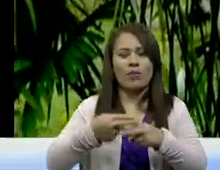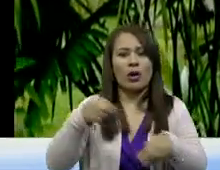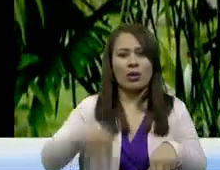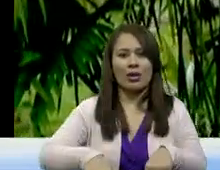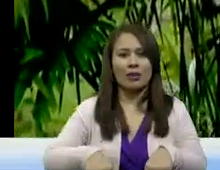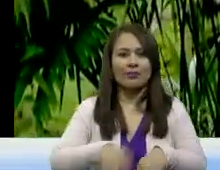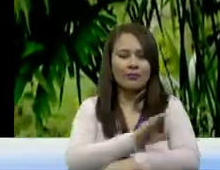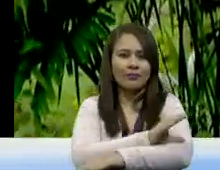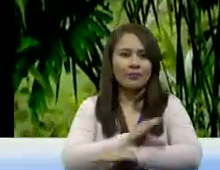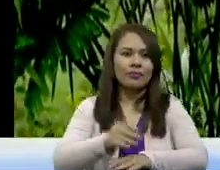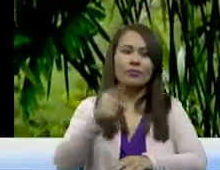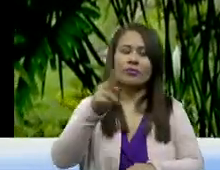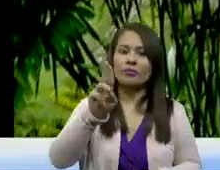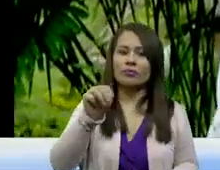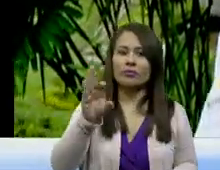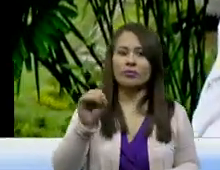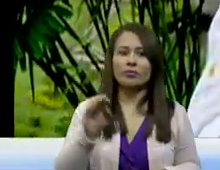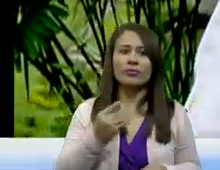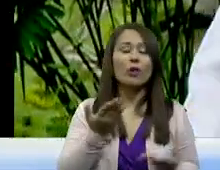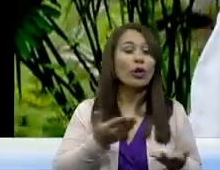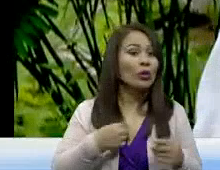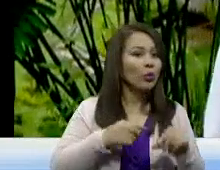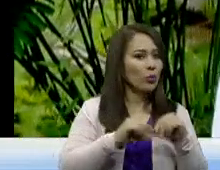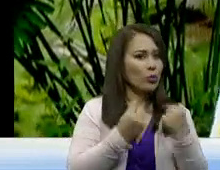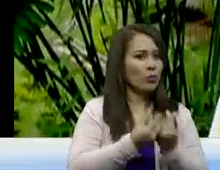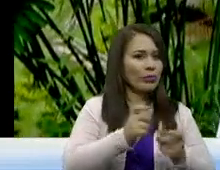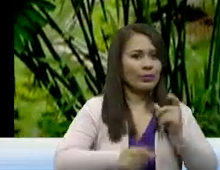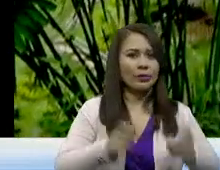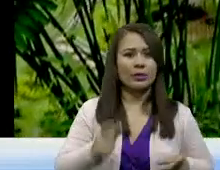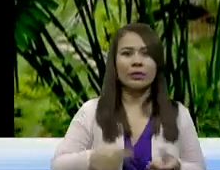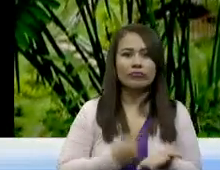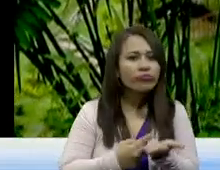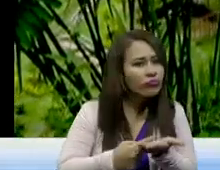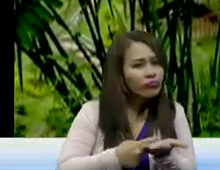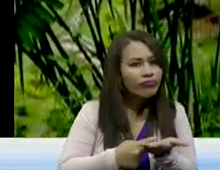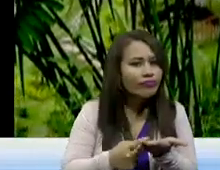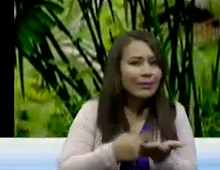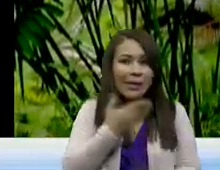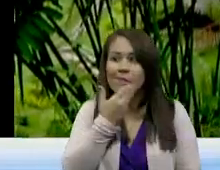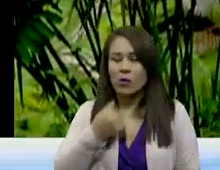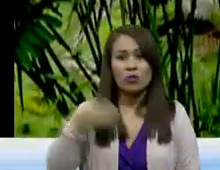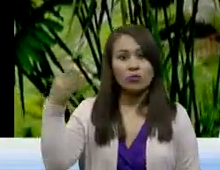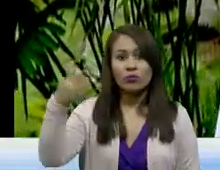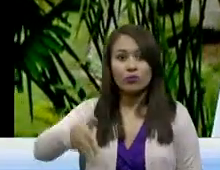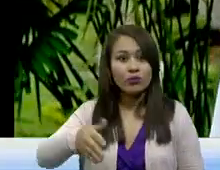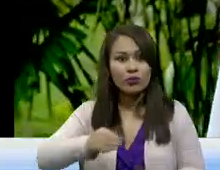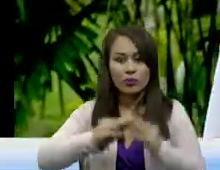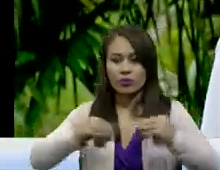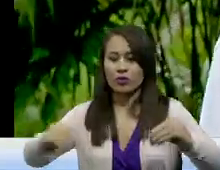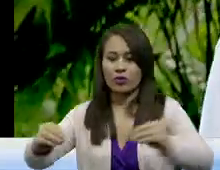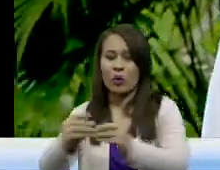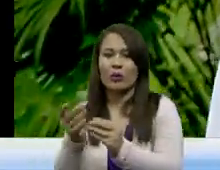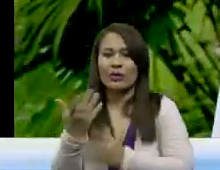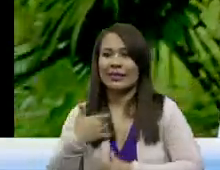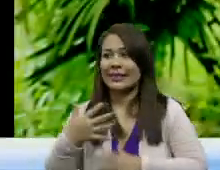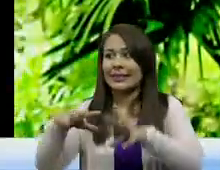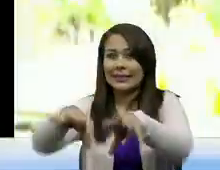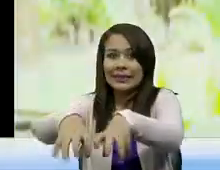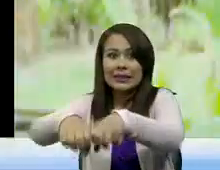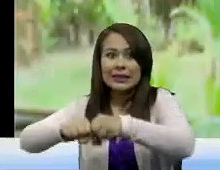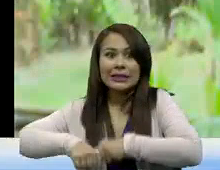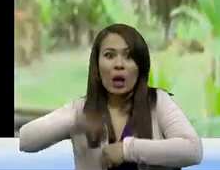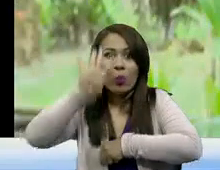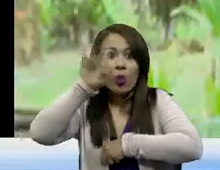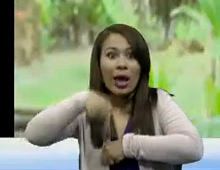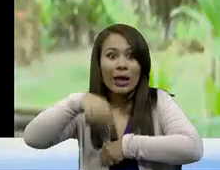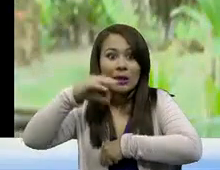día, donde un grupo de personas se habían reunido para invadir a la Hacienda Frutos Bellos 4.000 hectáreas de tierra. Entonces yo